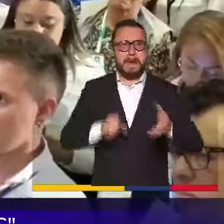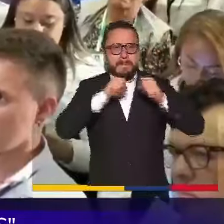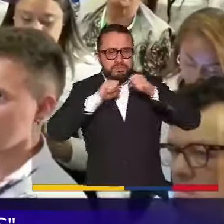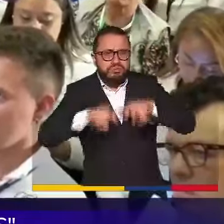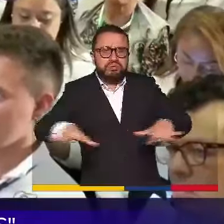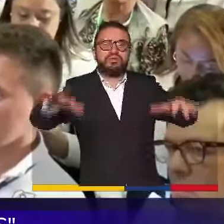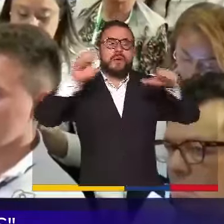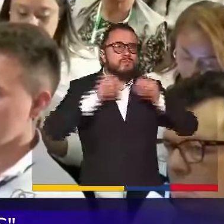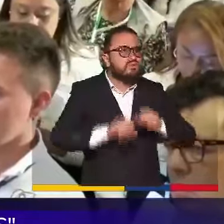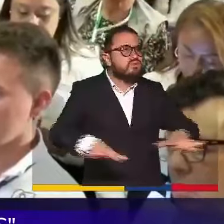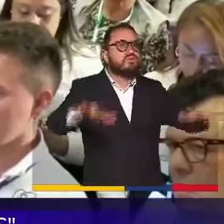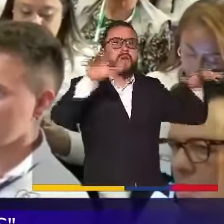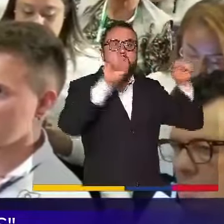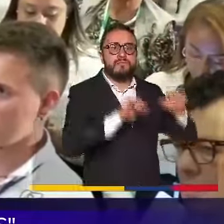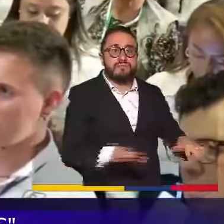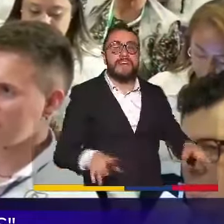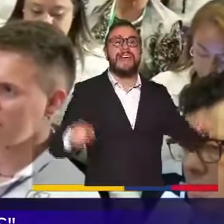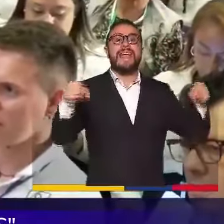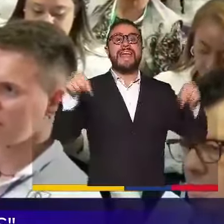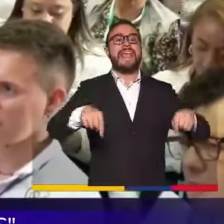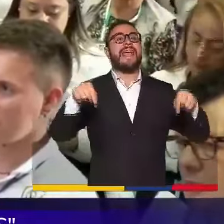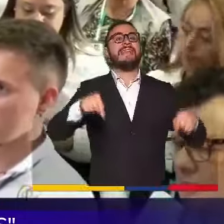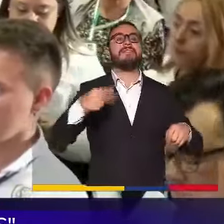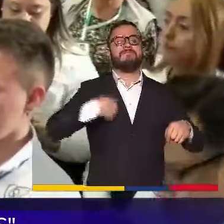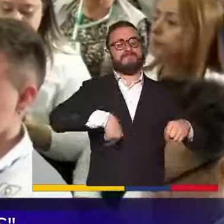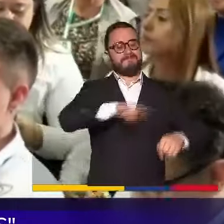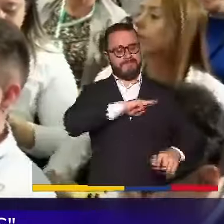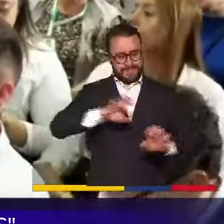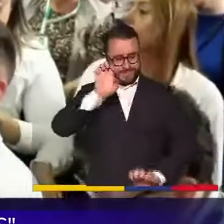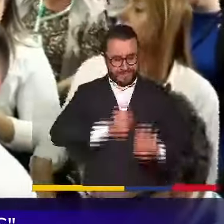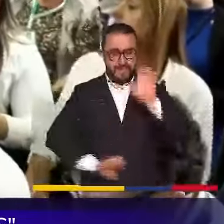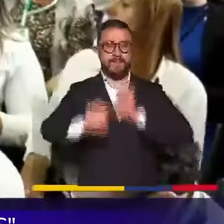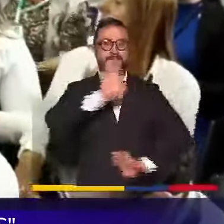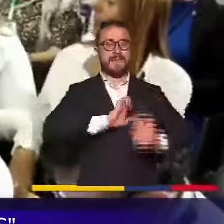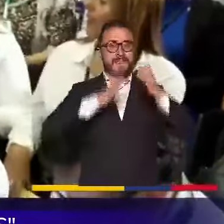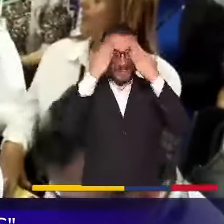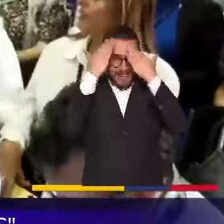se divulgarán, y aquí se va a defender la democracia.